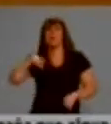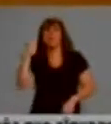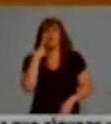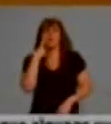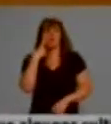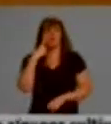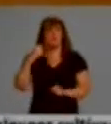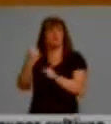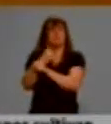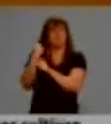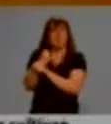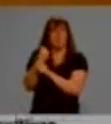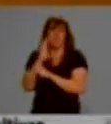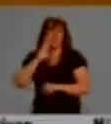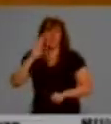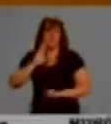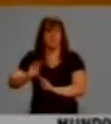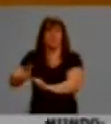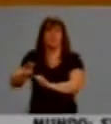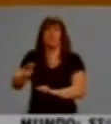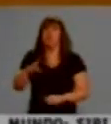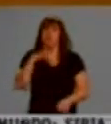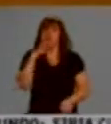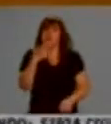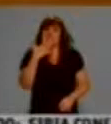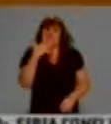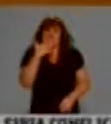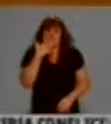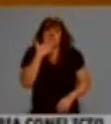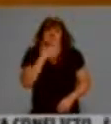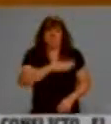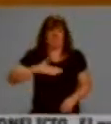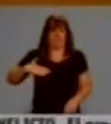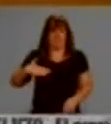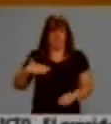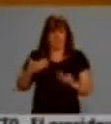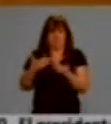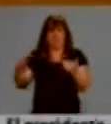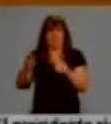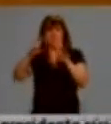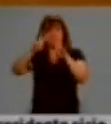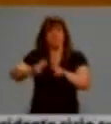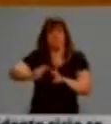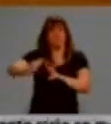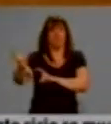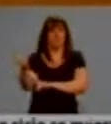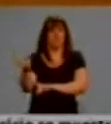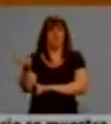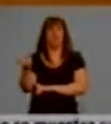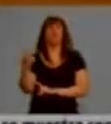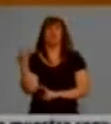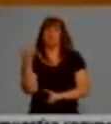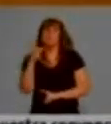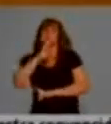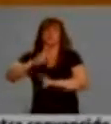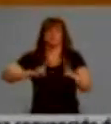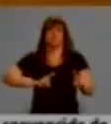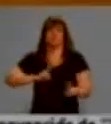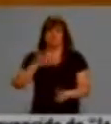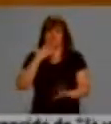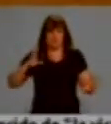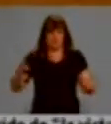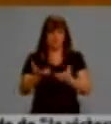actividades. Debe decirnos si está dispuesto a ir más allá, a abrir otra investigación. Debe decirnos si el Partido Popular